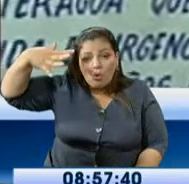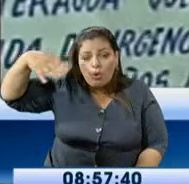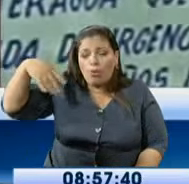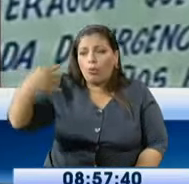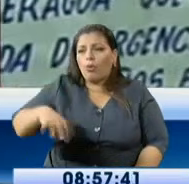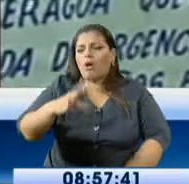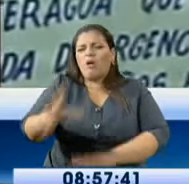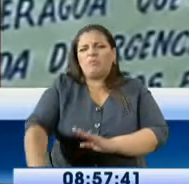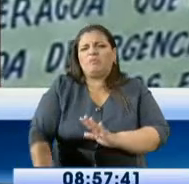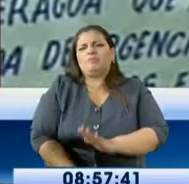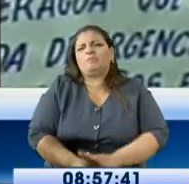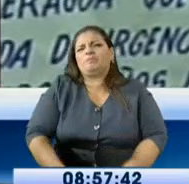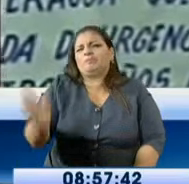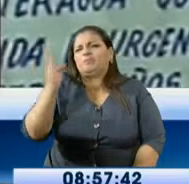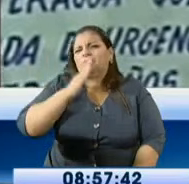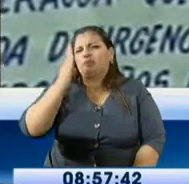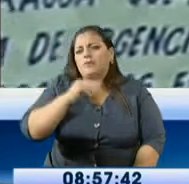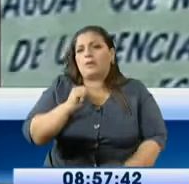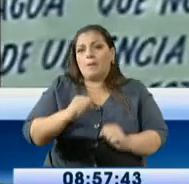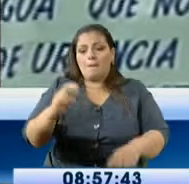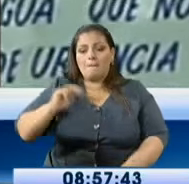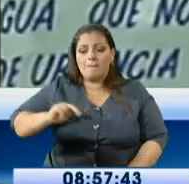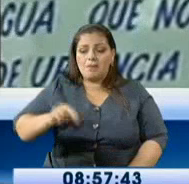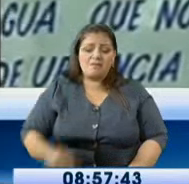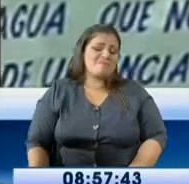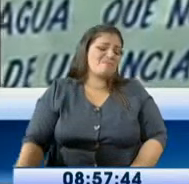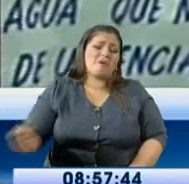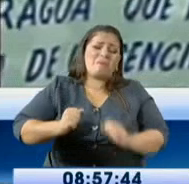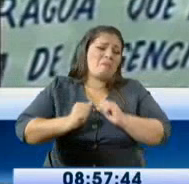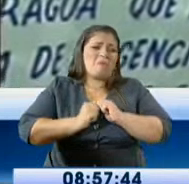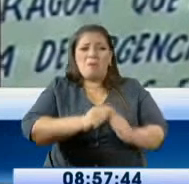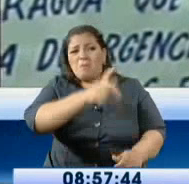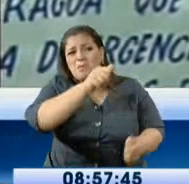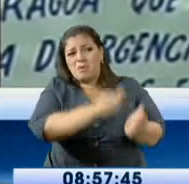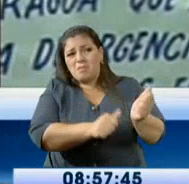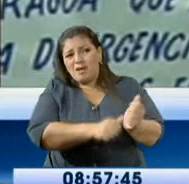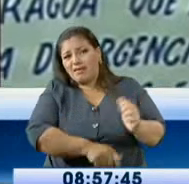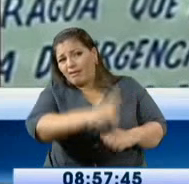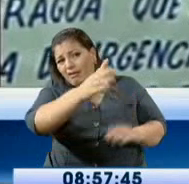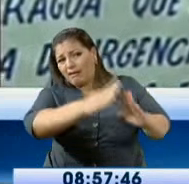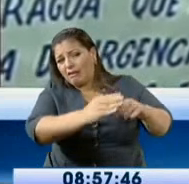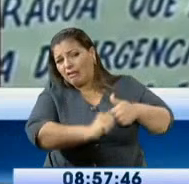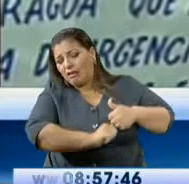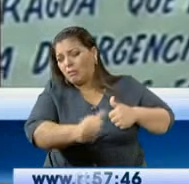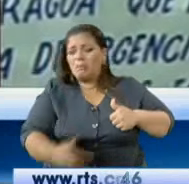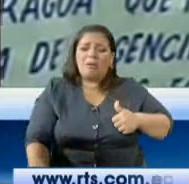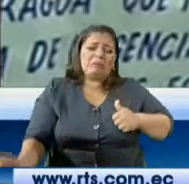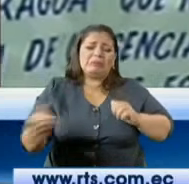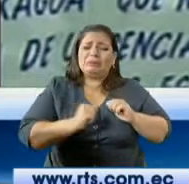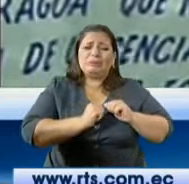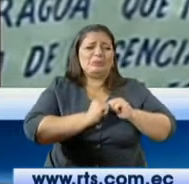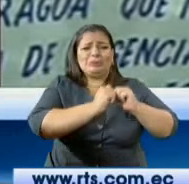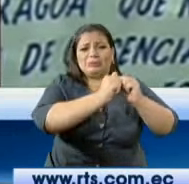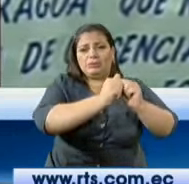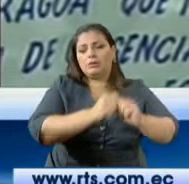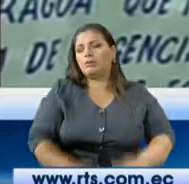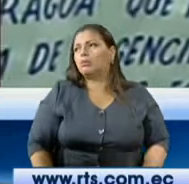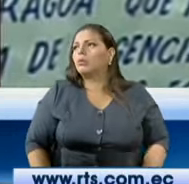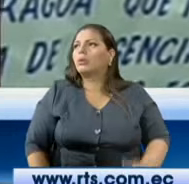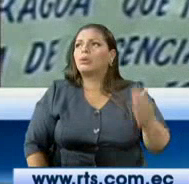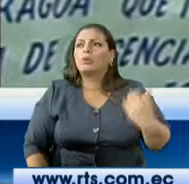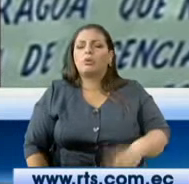sol. Yo tengo que coger a mis nietos y llevármelos donde una hermana, porque es la pestilencia fuerte. Usted fuera a vivir allá donde yo vivo, eso